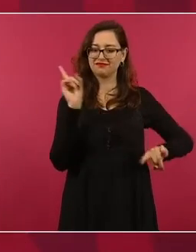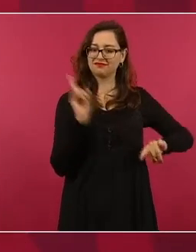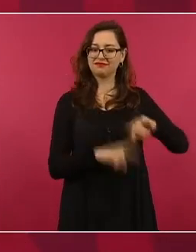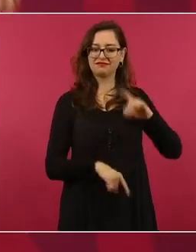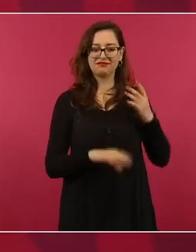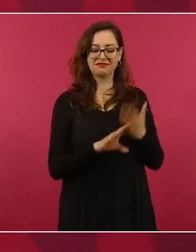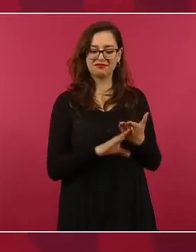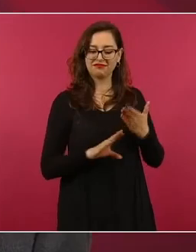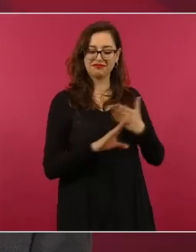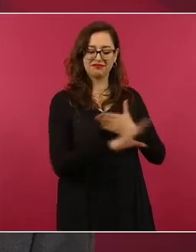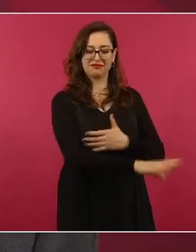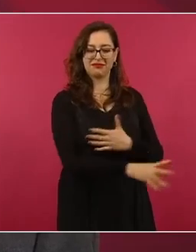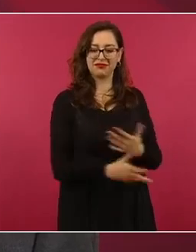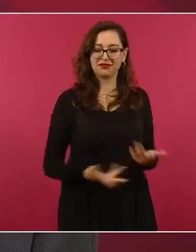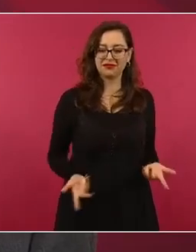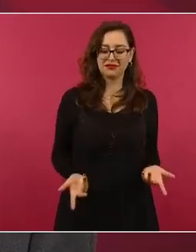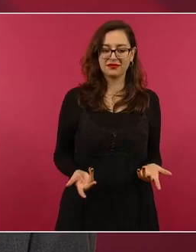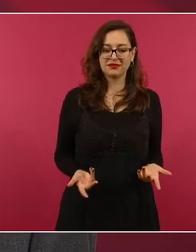el lujo,